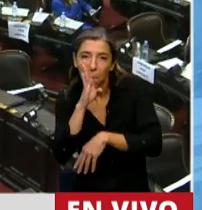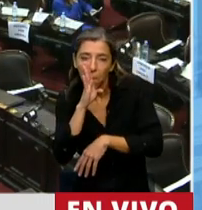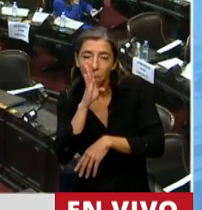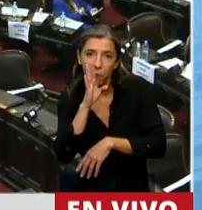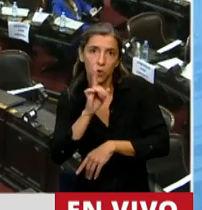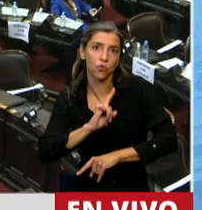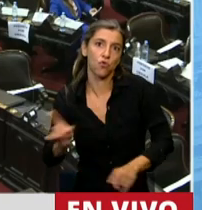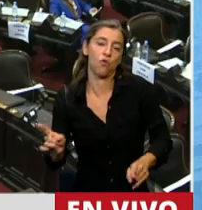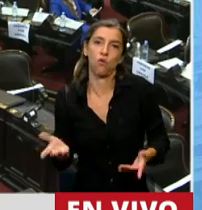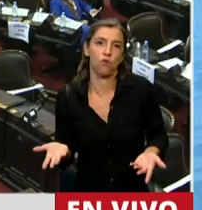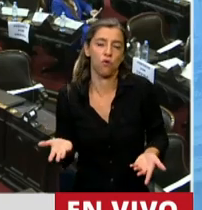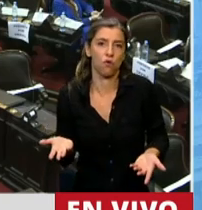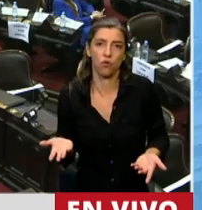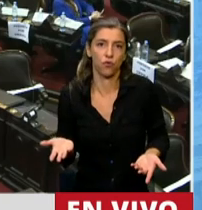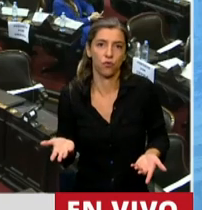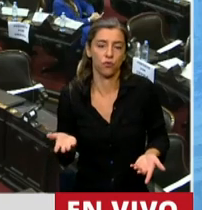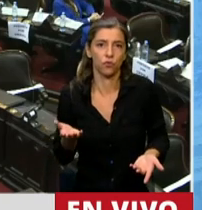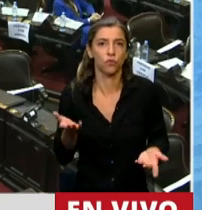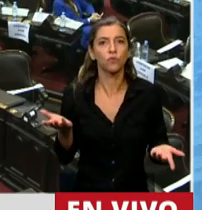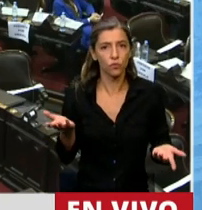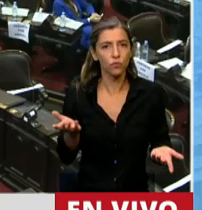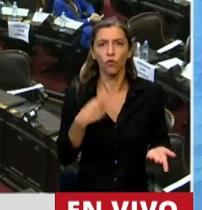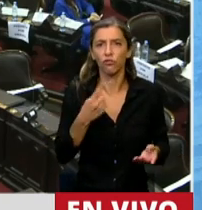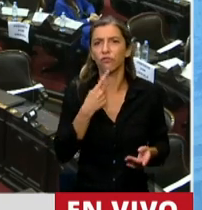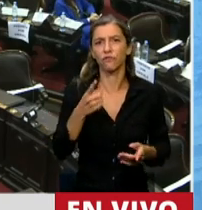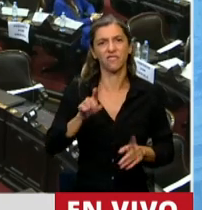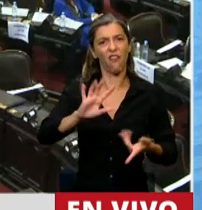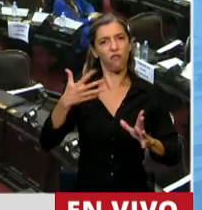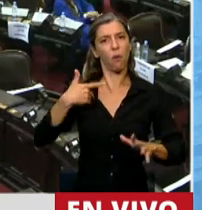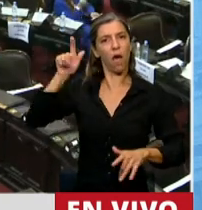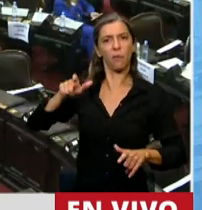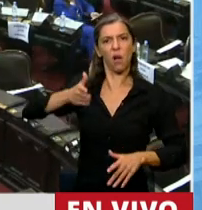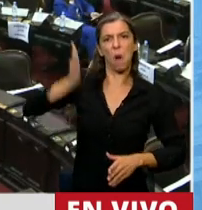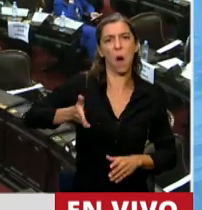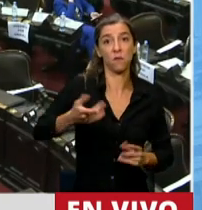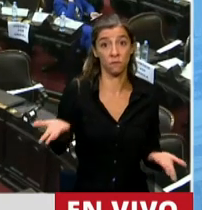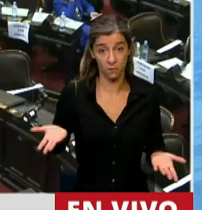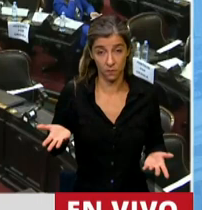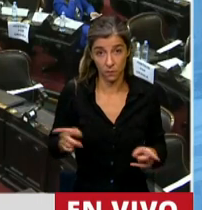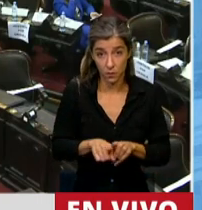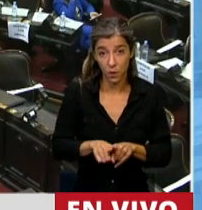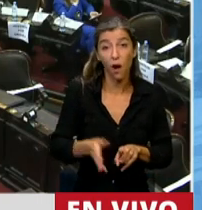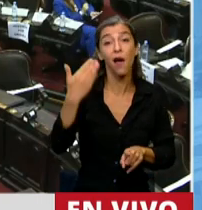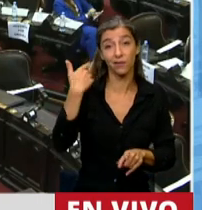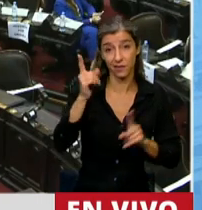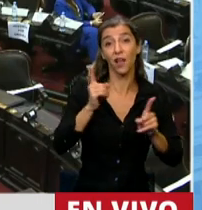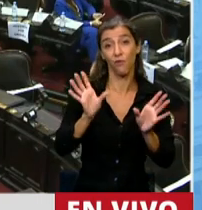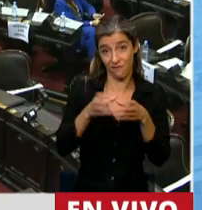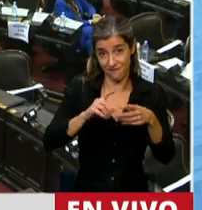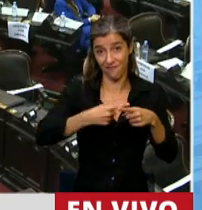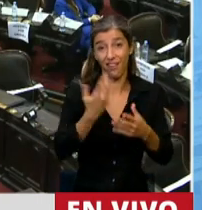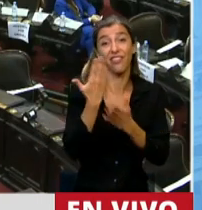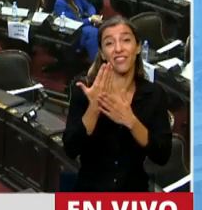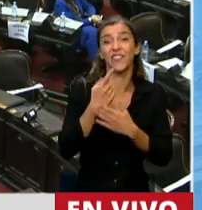un dictador. Dictador le llamaba también esta derecha a Juan Domingo Perón. Dictador le